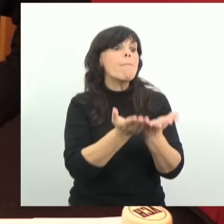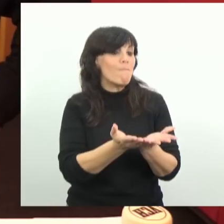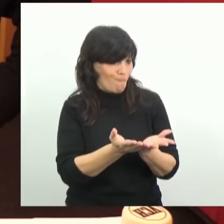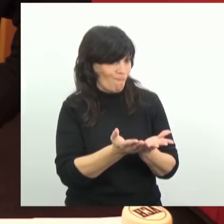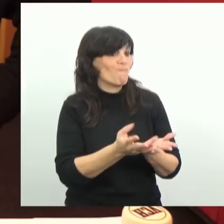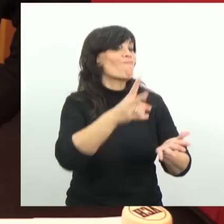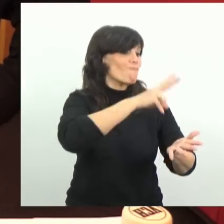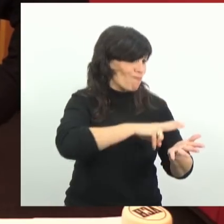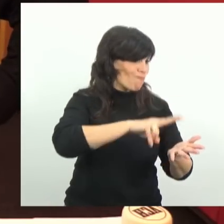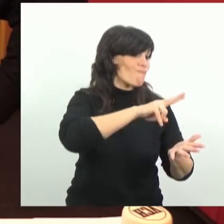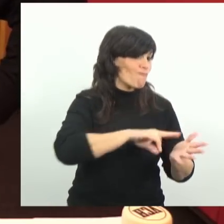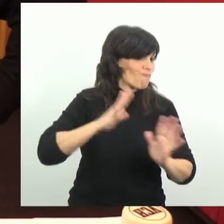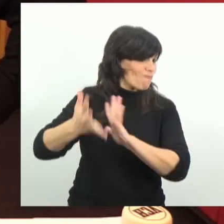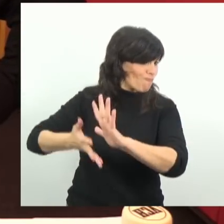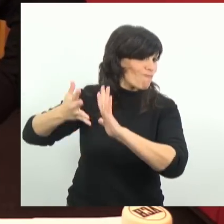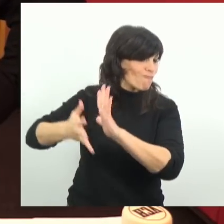O viene persecución.